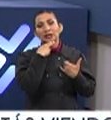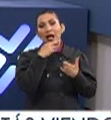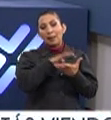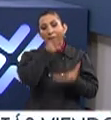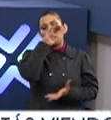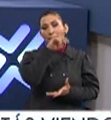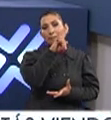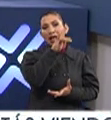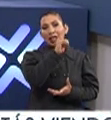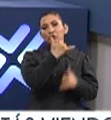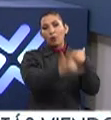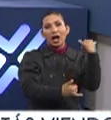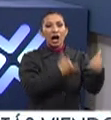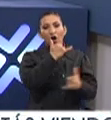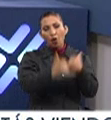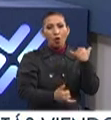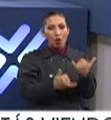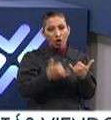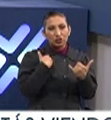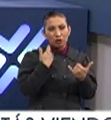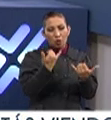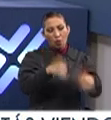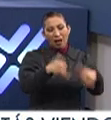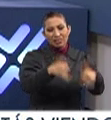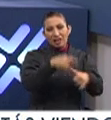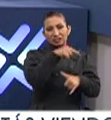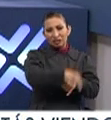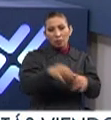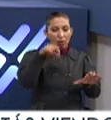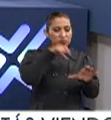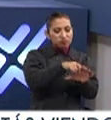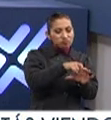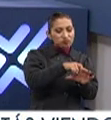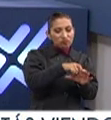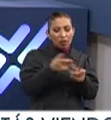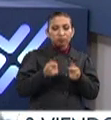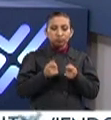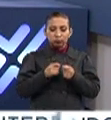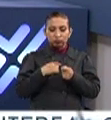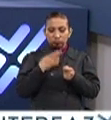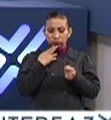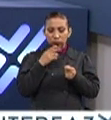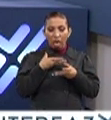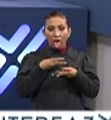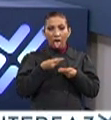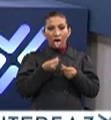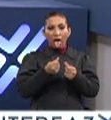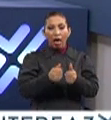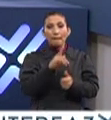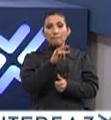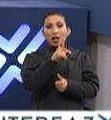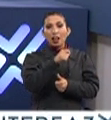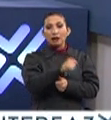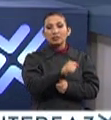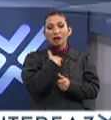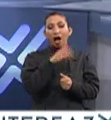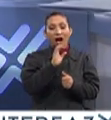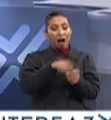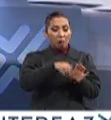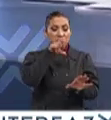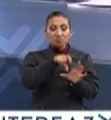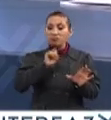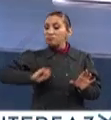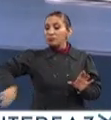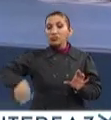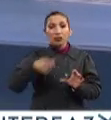gran parte de su tiempo jugando en estos aparatos, en los controles, y el consumo de pilas pues es